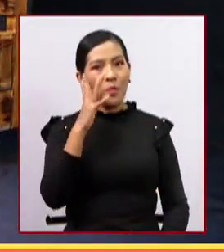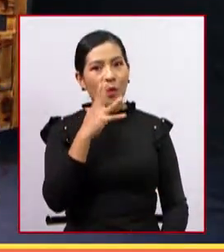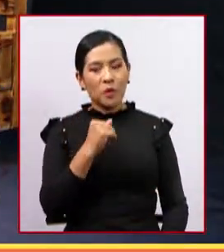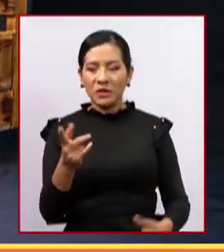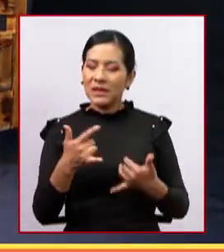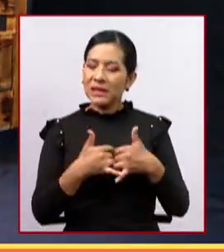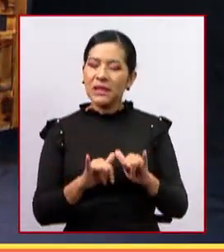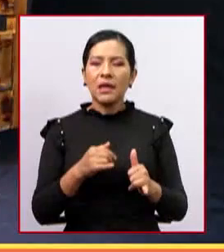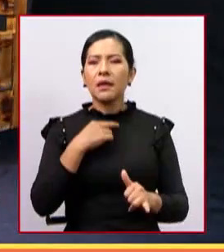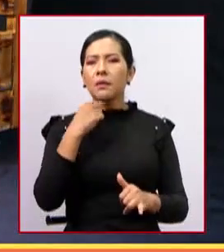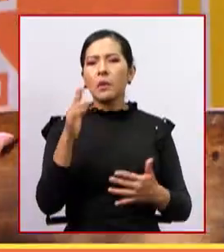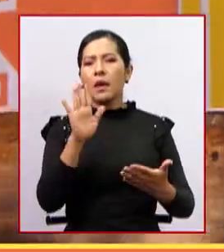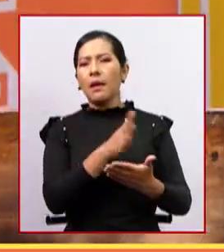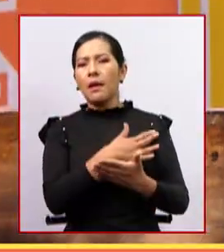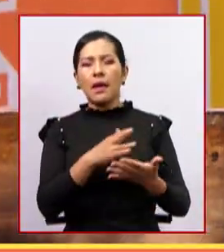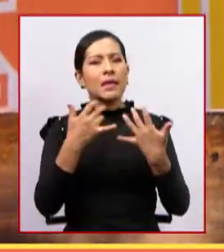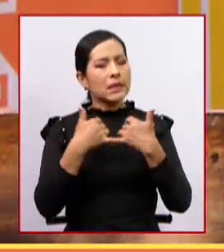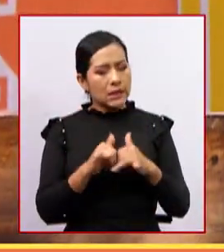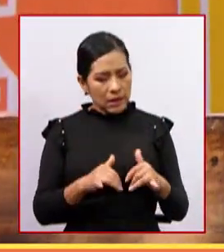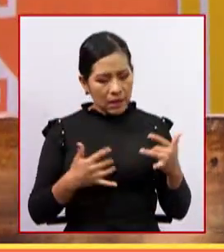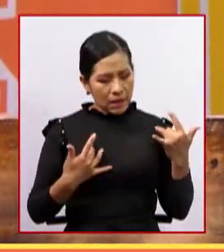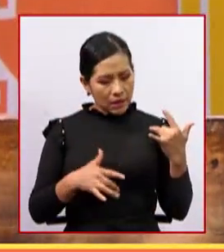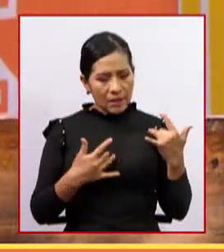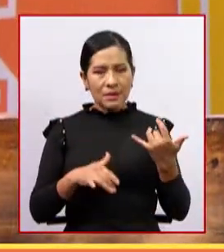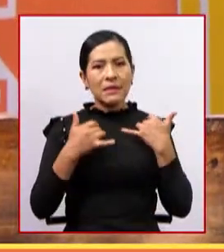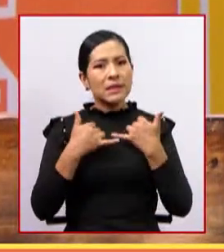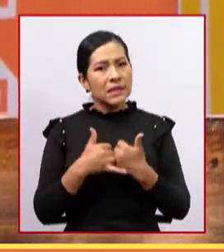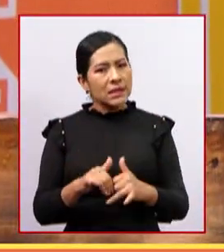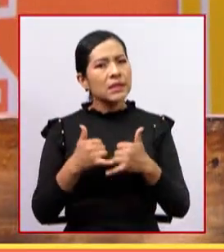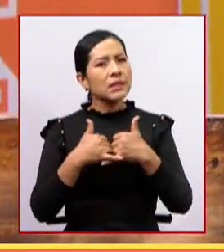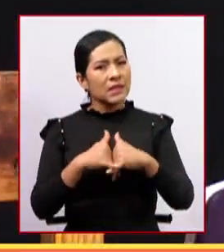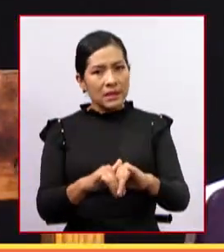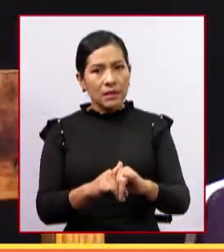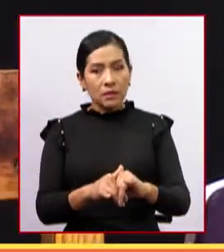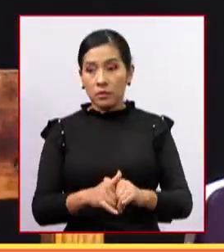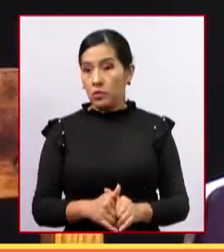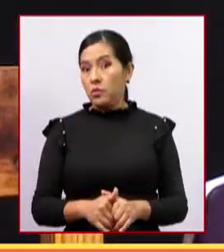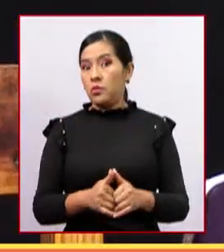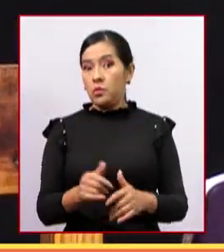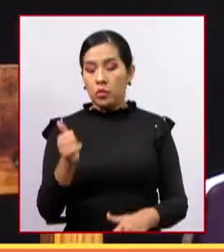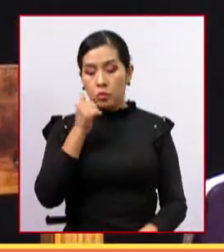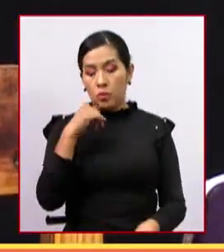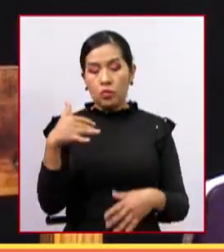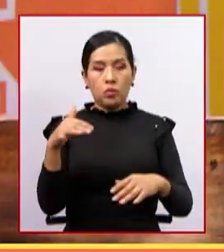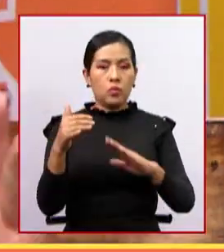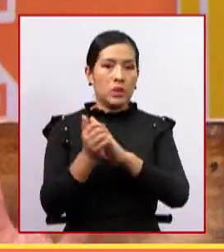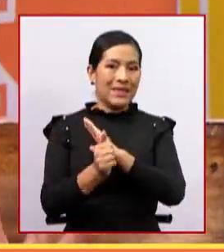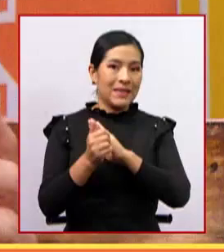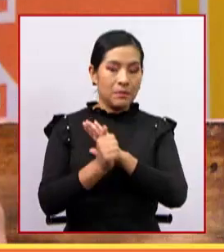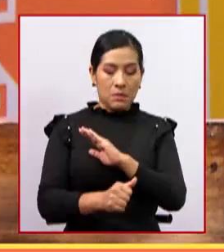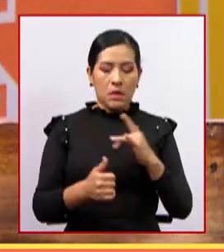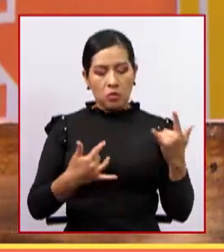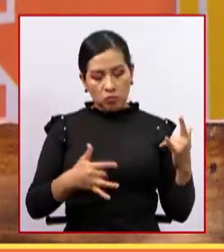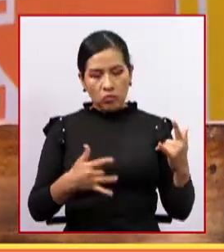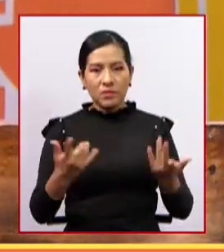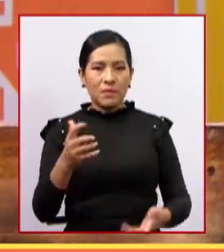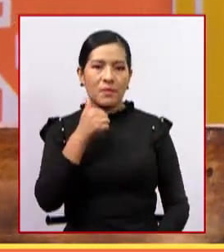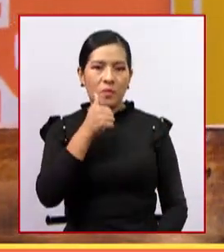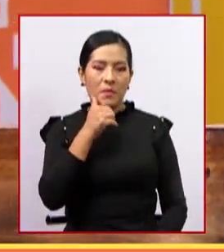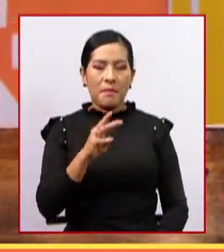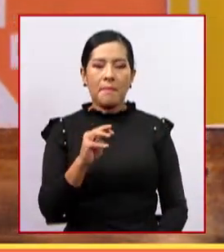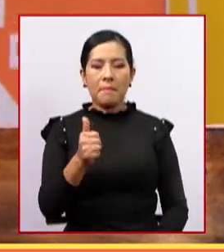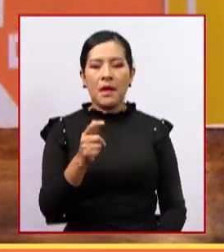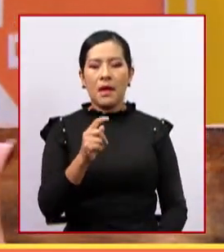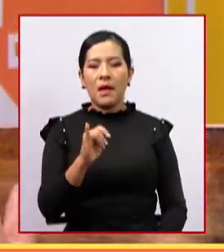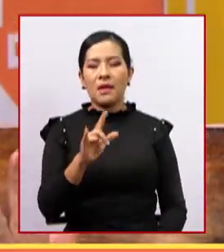sigue cantando, sigue. Y además es una gran guitarrista. Sí, pero por supuesto. Bueno, tú que tocas el instrumento lo debes